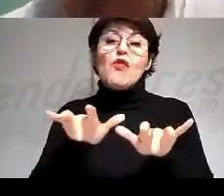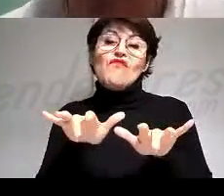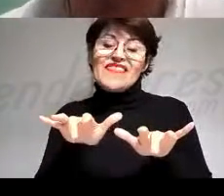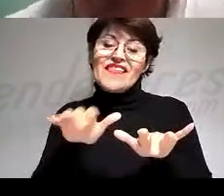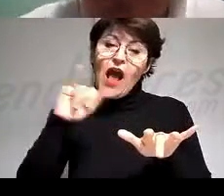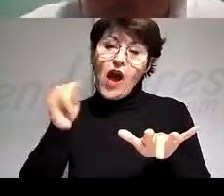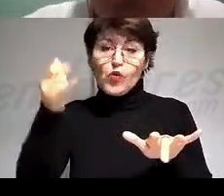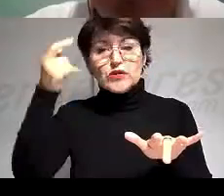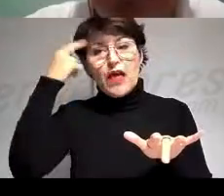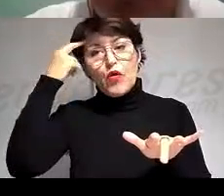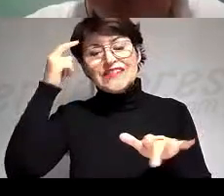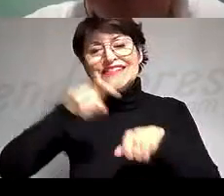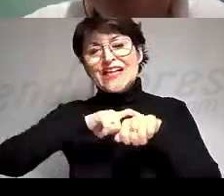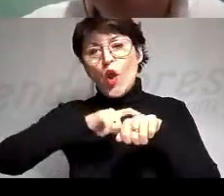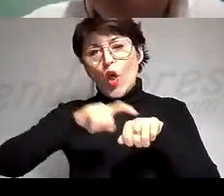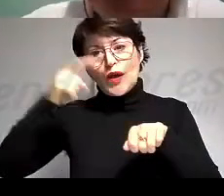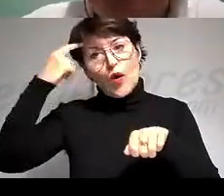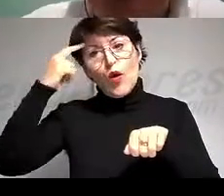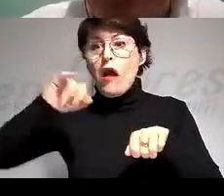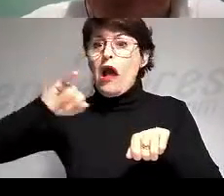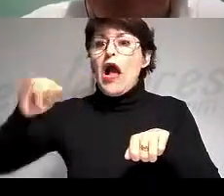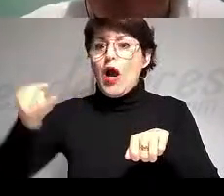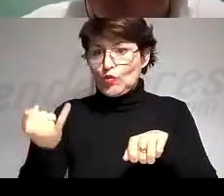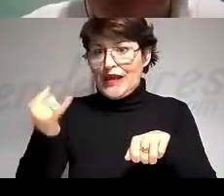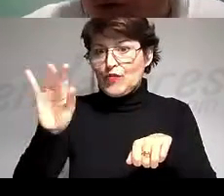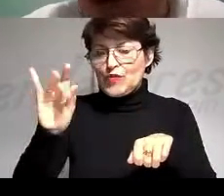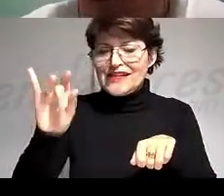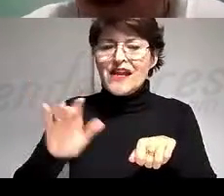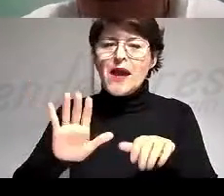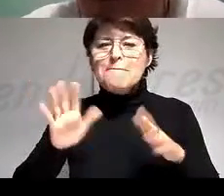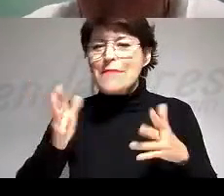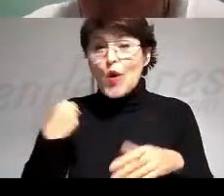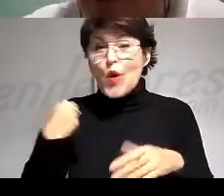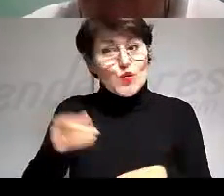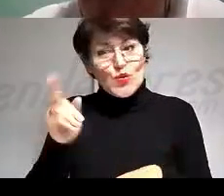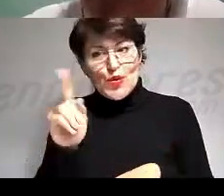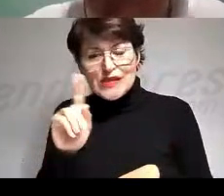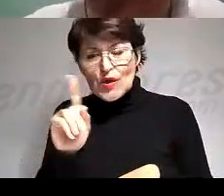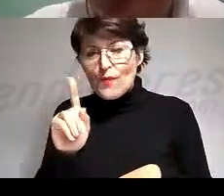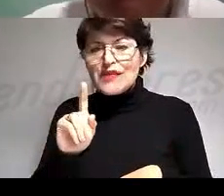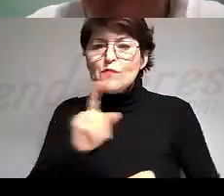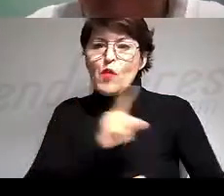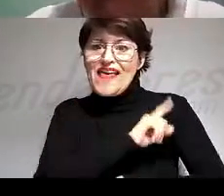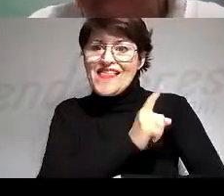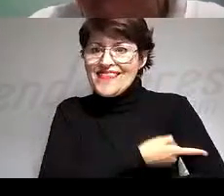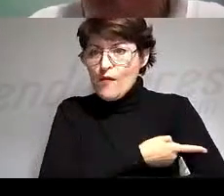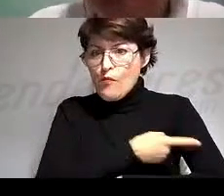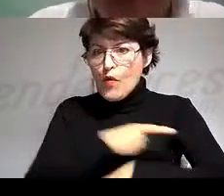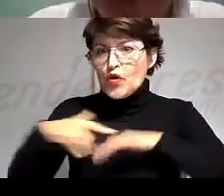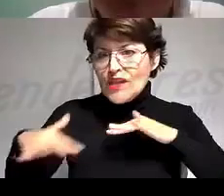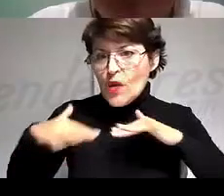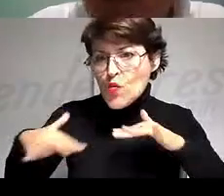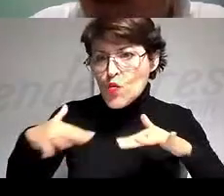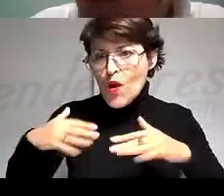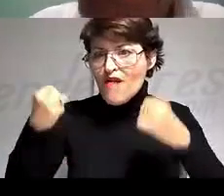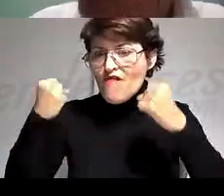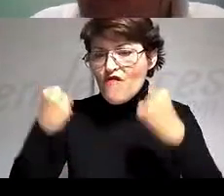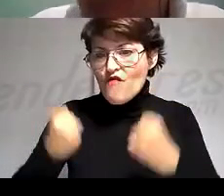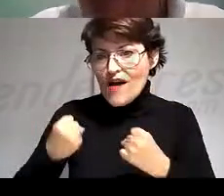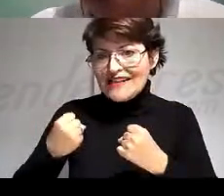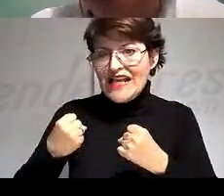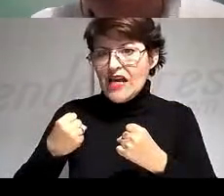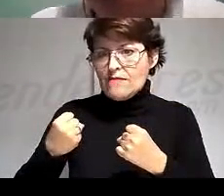superior, una cosa no quita la otra. Pero no es igual a nivel físicamente a alguien que esté en la calle todo